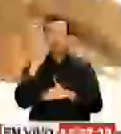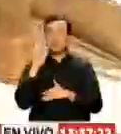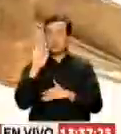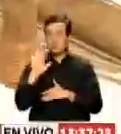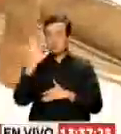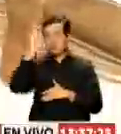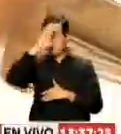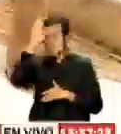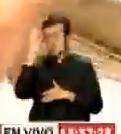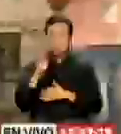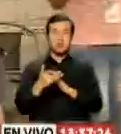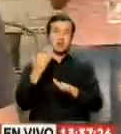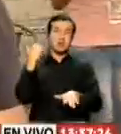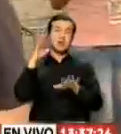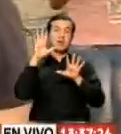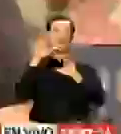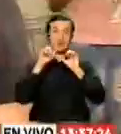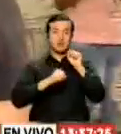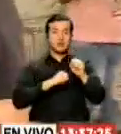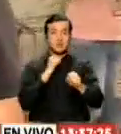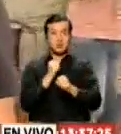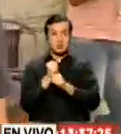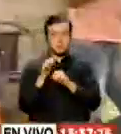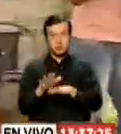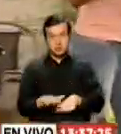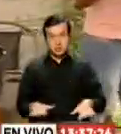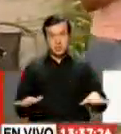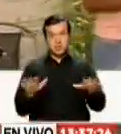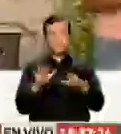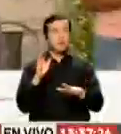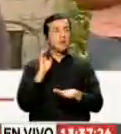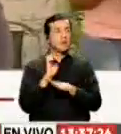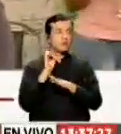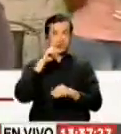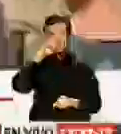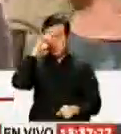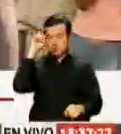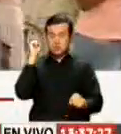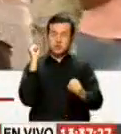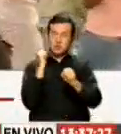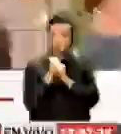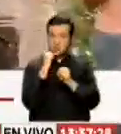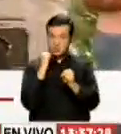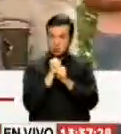brasileños. Desde hace más de 10 años está en el país trabajando,